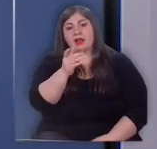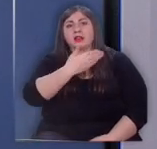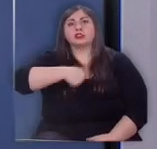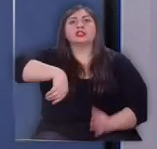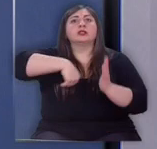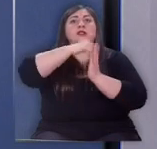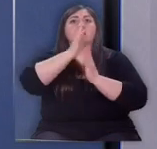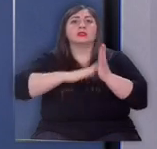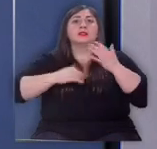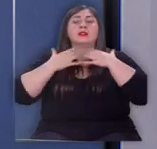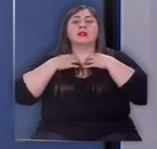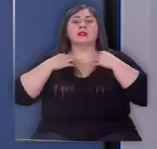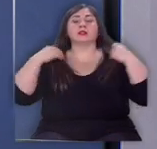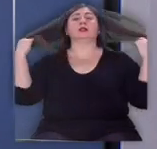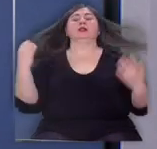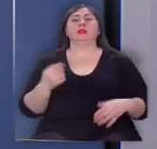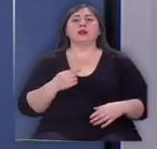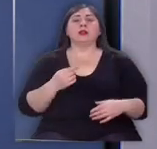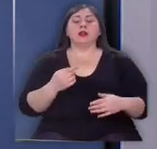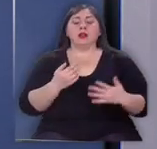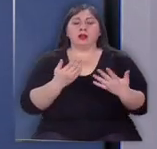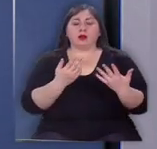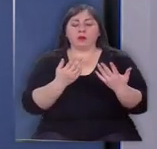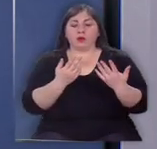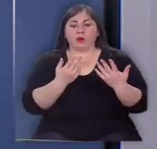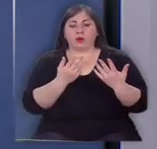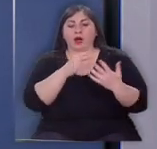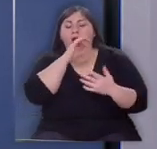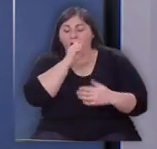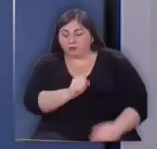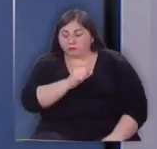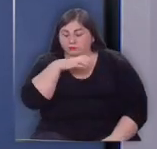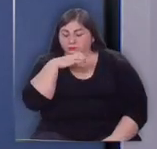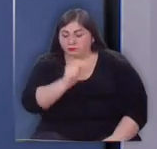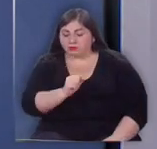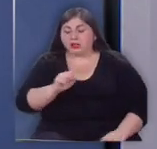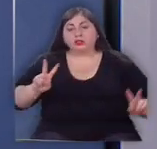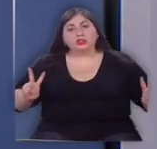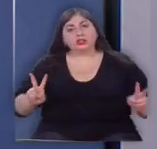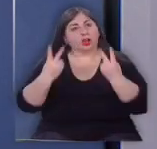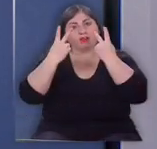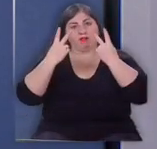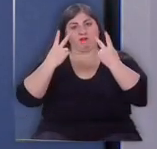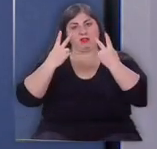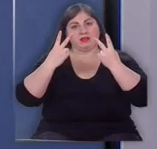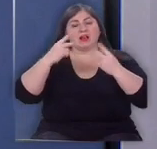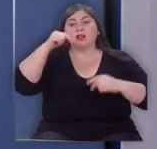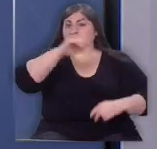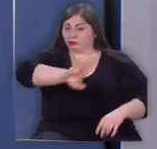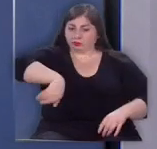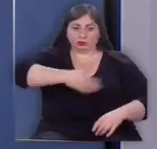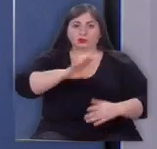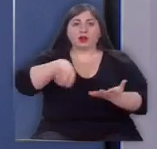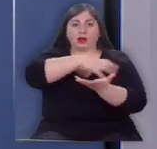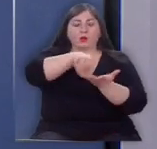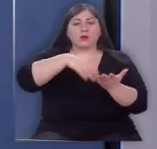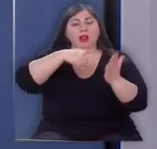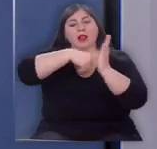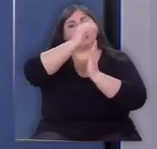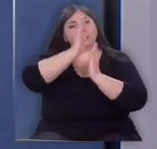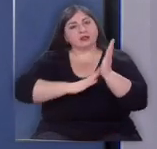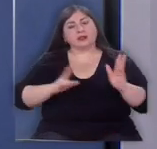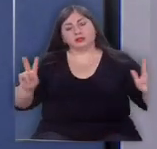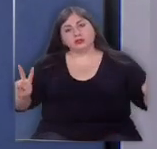pintaninos, que es el sometimiento, el sobrevivir. Así ha vivido siempre la gente de la comuna de La Pintana. Y este virus que